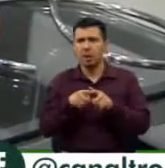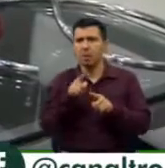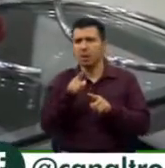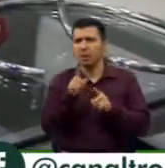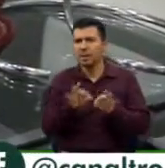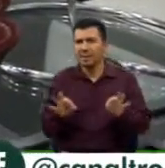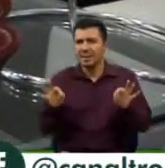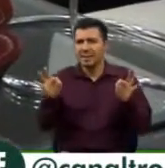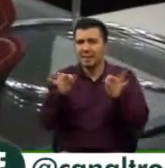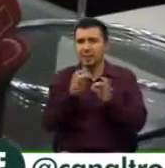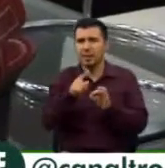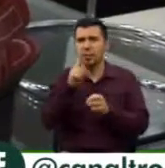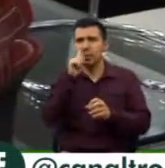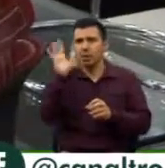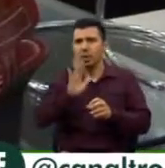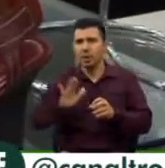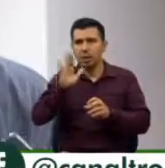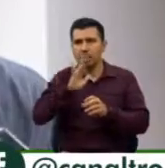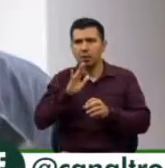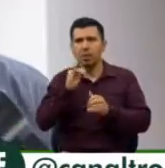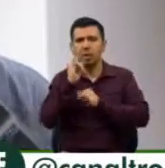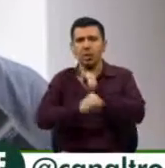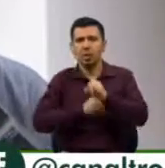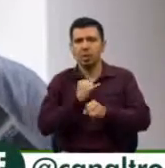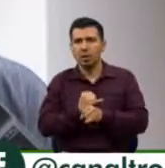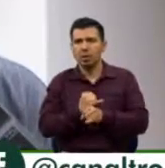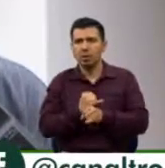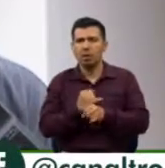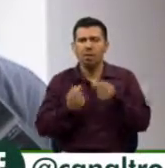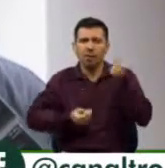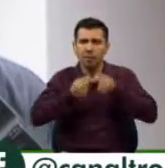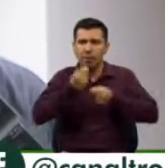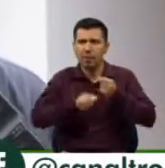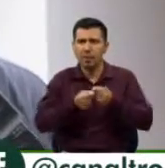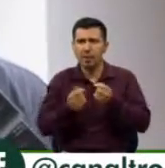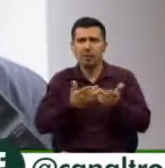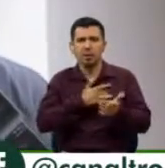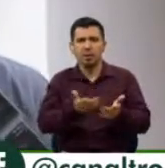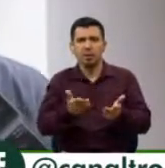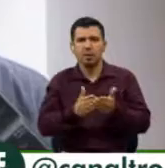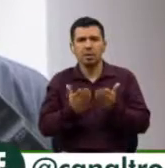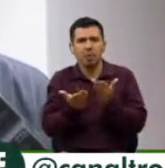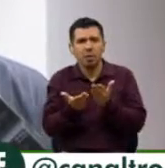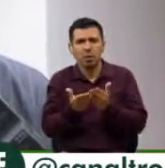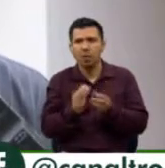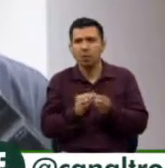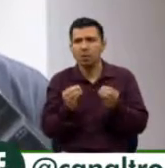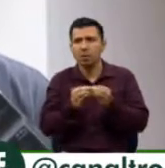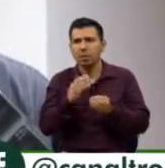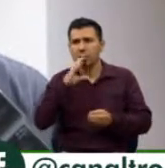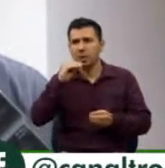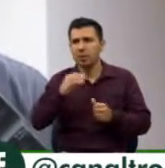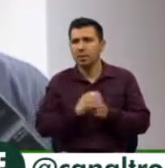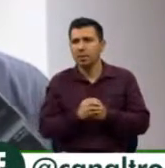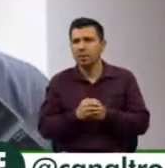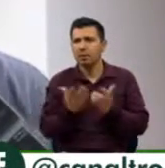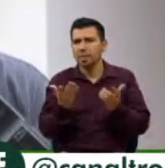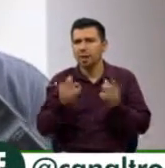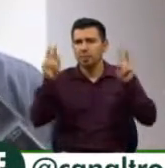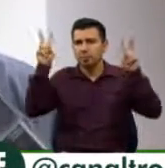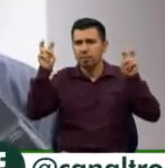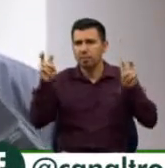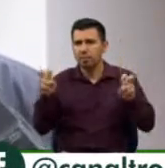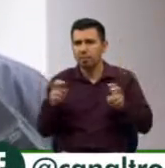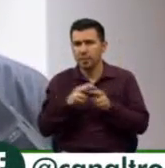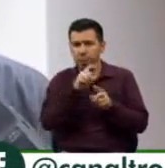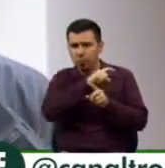un referente nacional e internacional. De servicios financieros, estoy hablando de servicios educativos, estoy hablando de, bueno, todo tipo